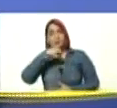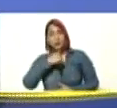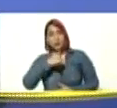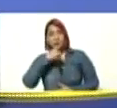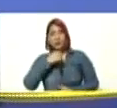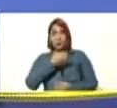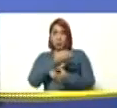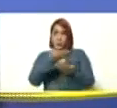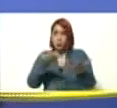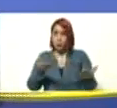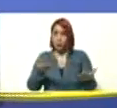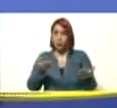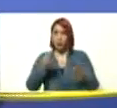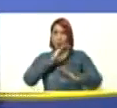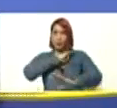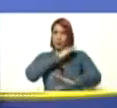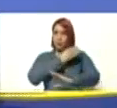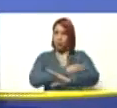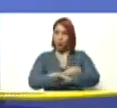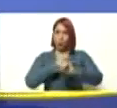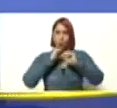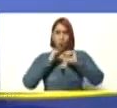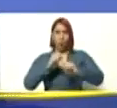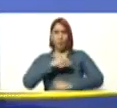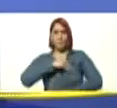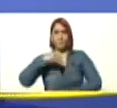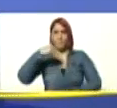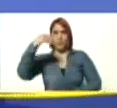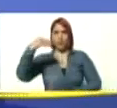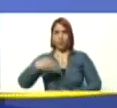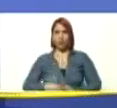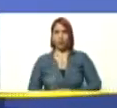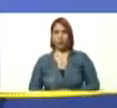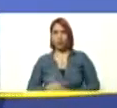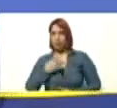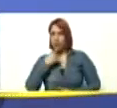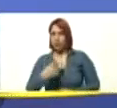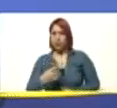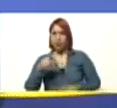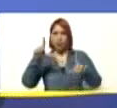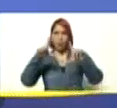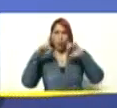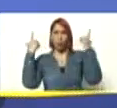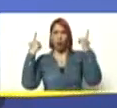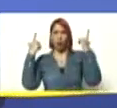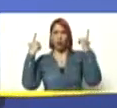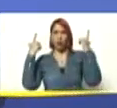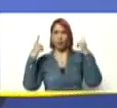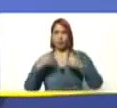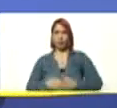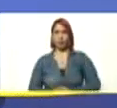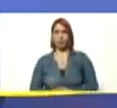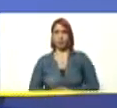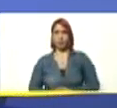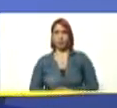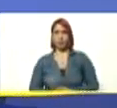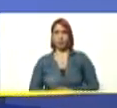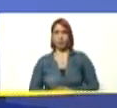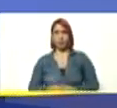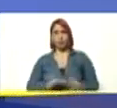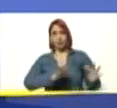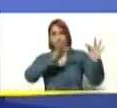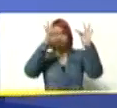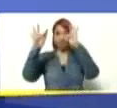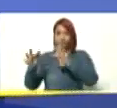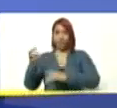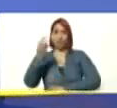ustedes, la fortaleza espiritual, y decirle a La Guaira, La Guaira, el legado de